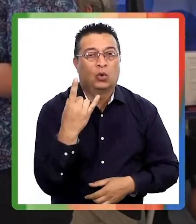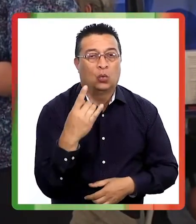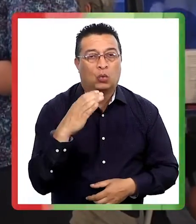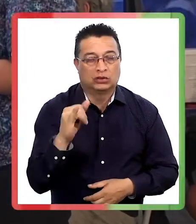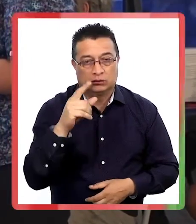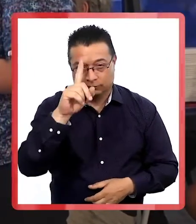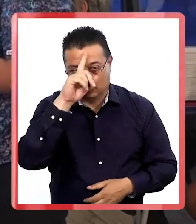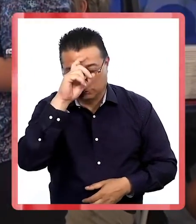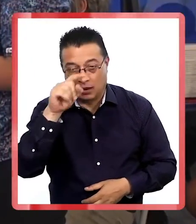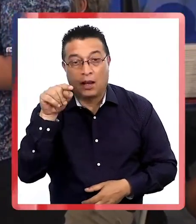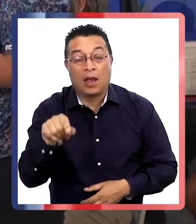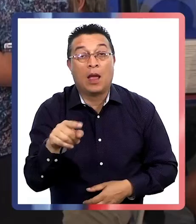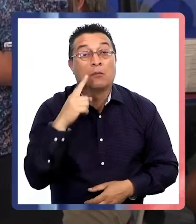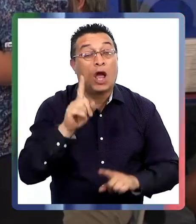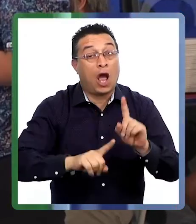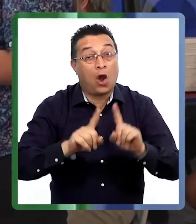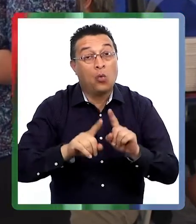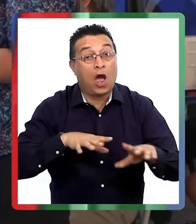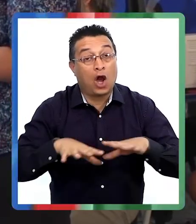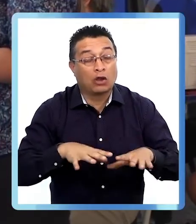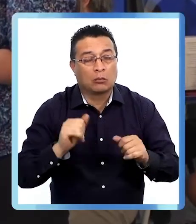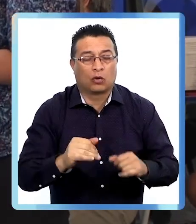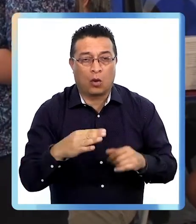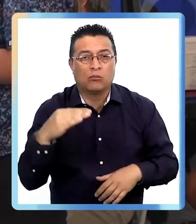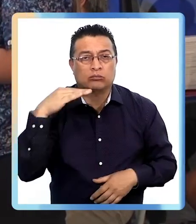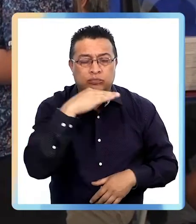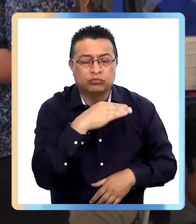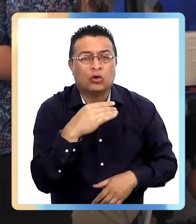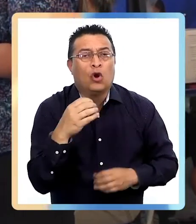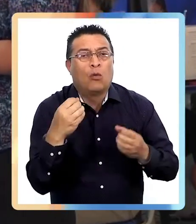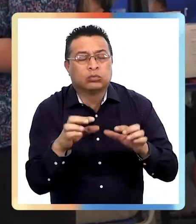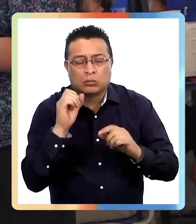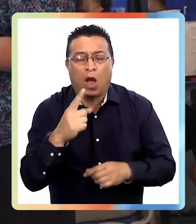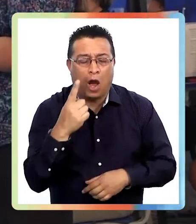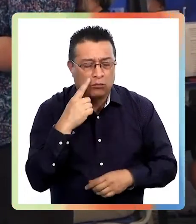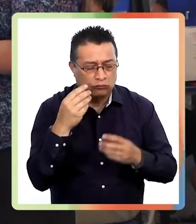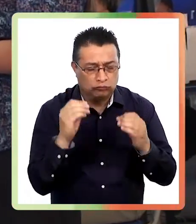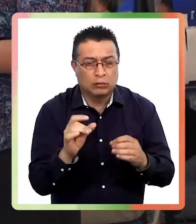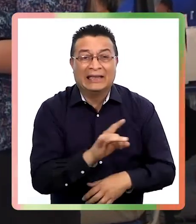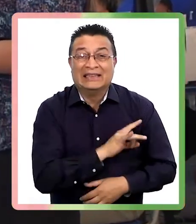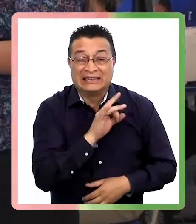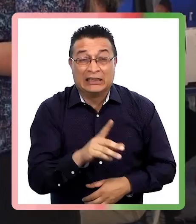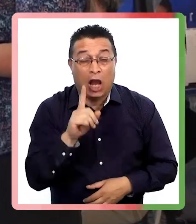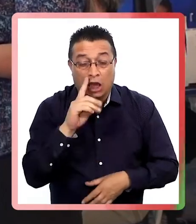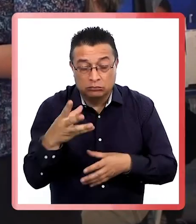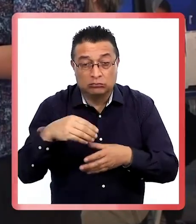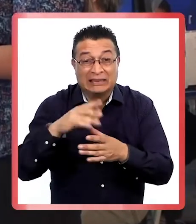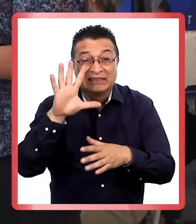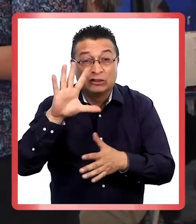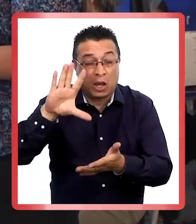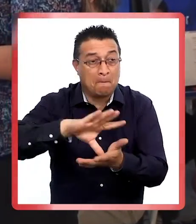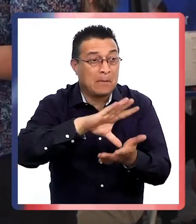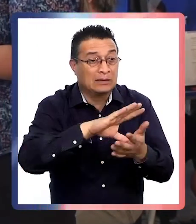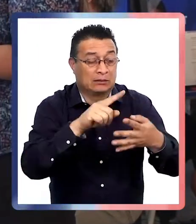las UCI hospitalarias. De manera tal de que en algunas cosas hubo rápida oportunidad, como ha sido reconocido mundialmente. Chile está dentro de los 5